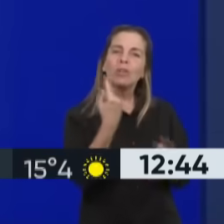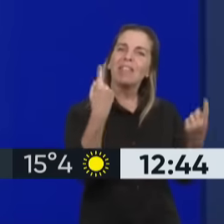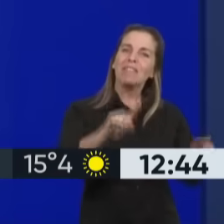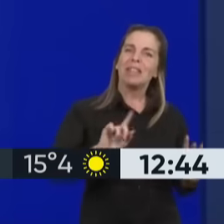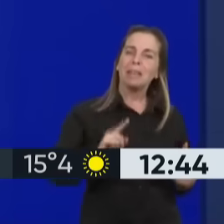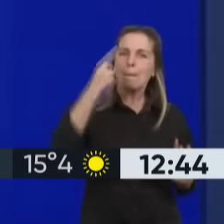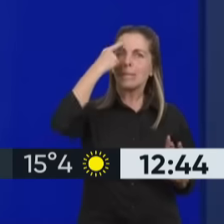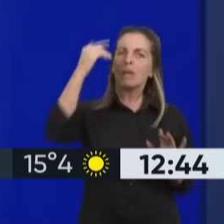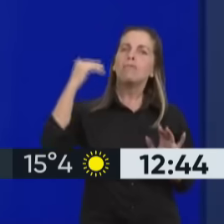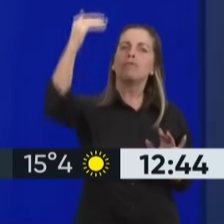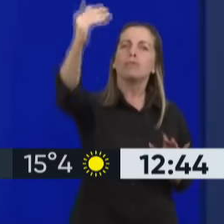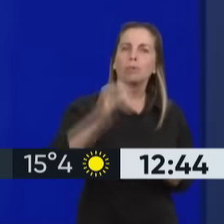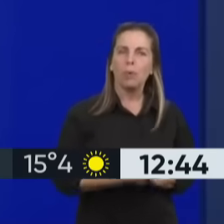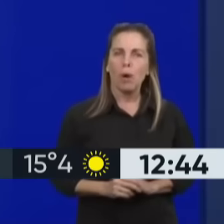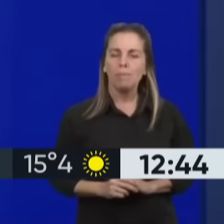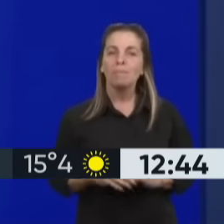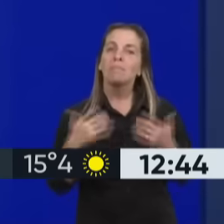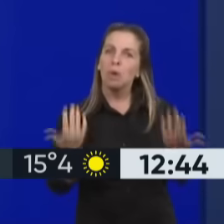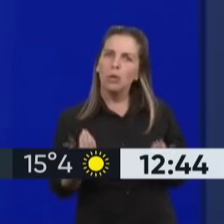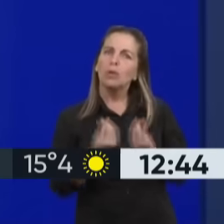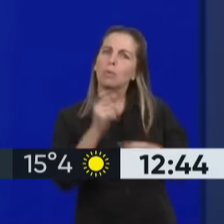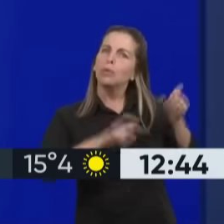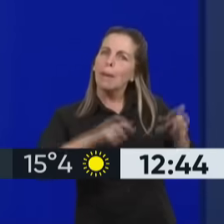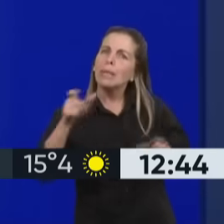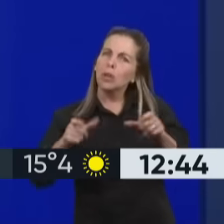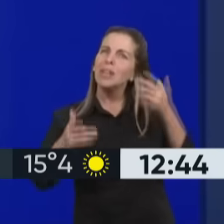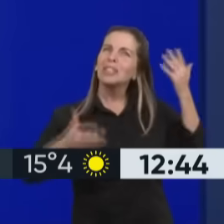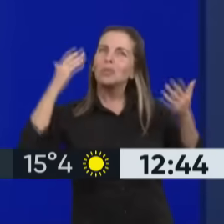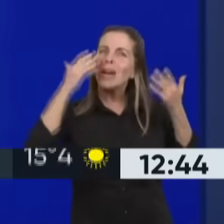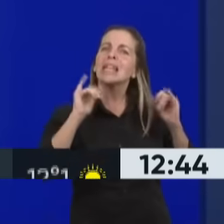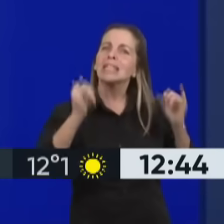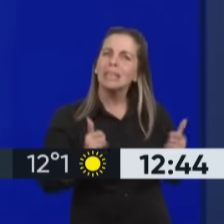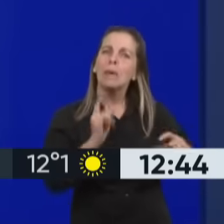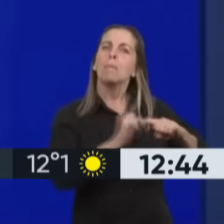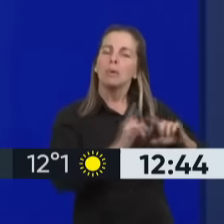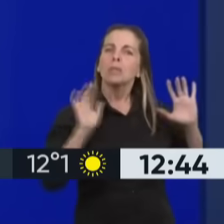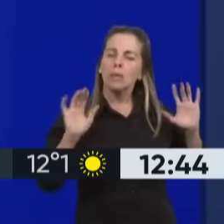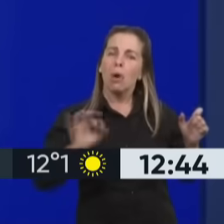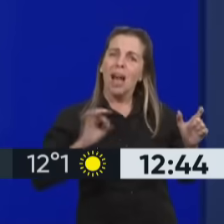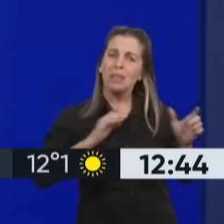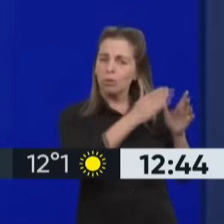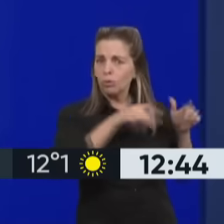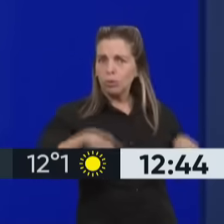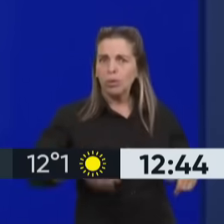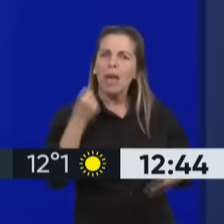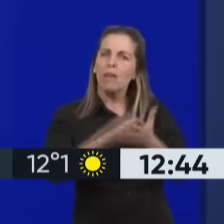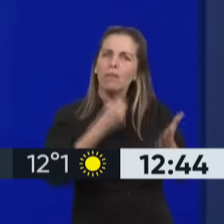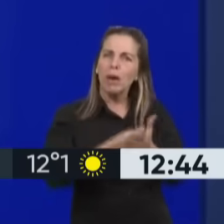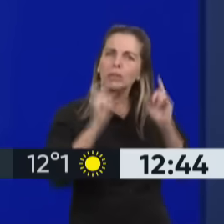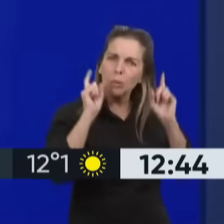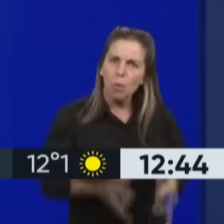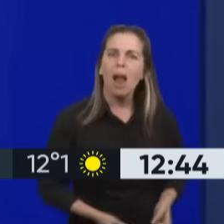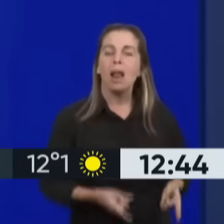futuro. Por eso mucha gente está ilusionada a pesar del gran esfuerzo de estos años, y por eso la política